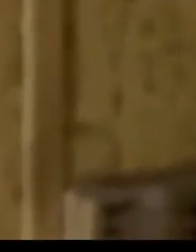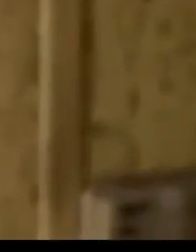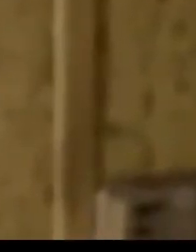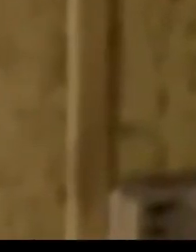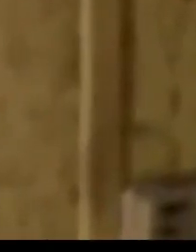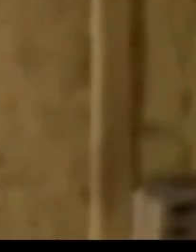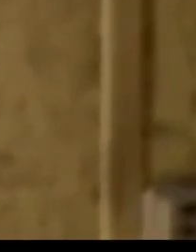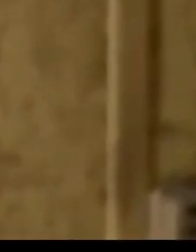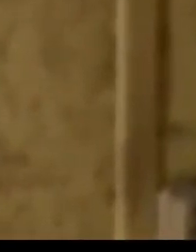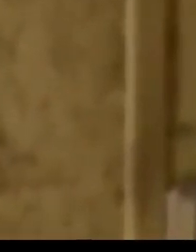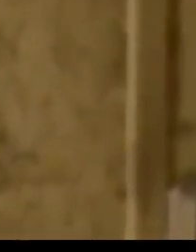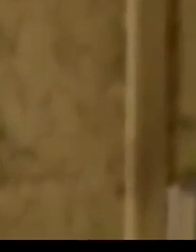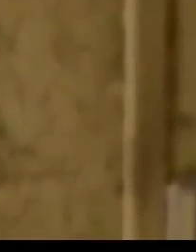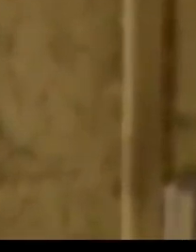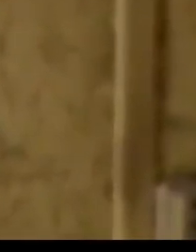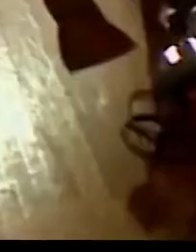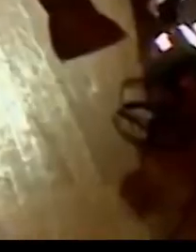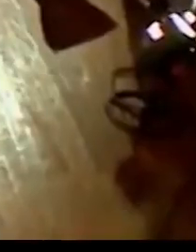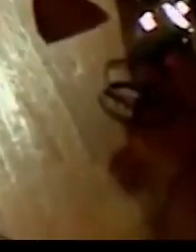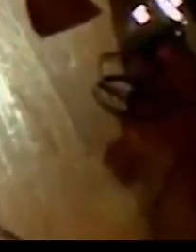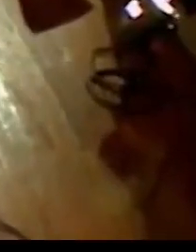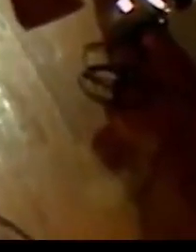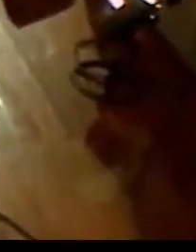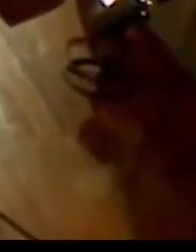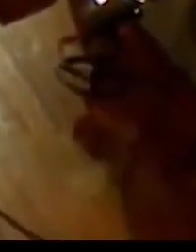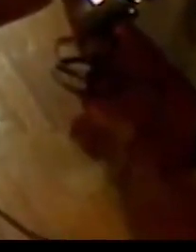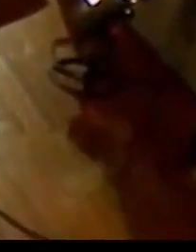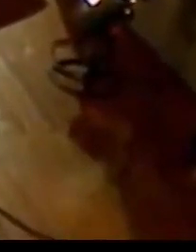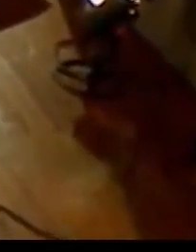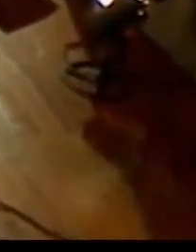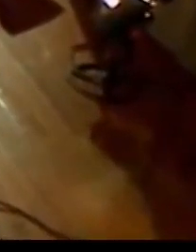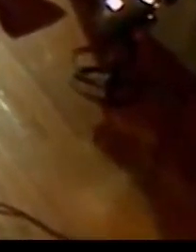Camino me tendrás, y eso yo sé.